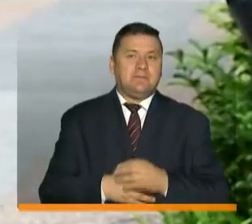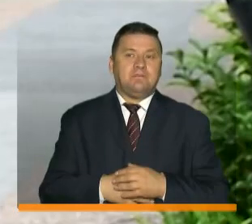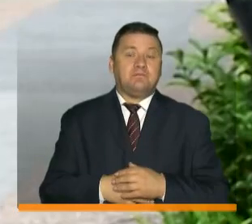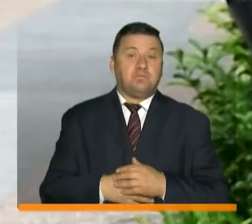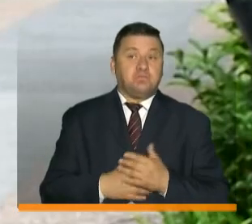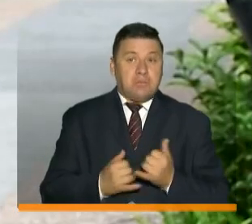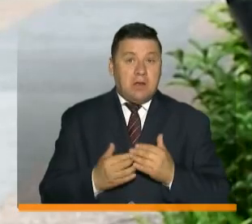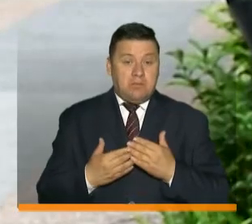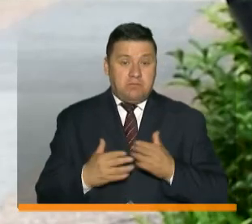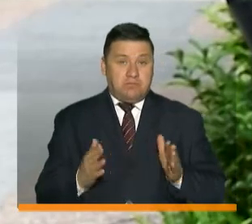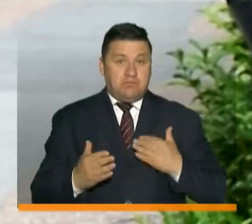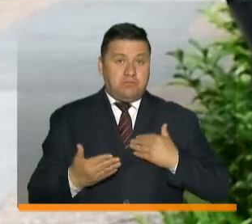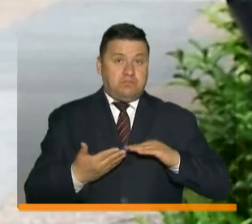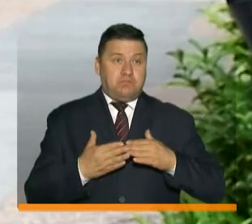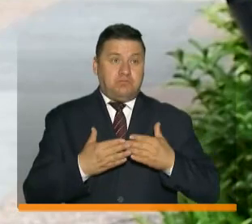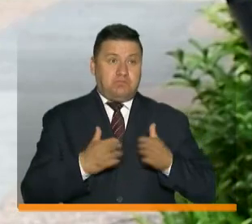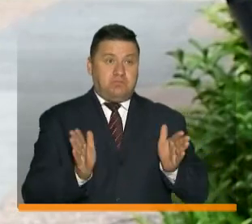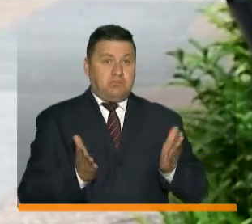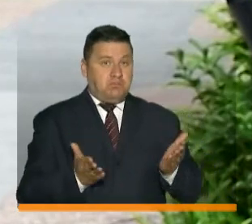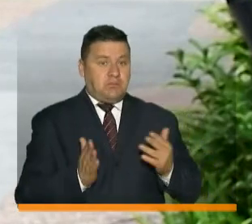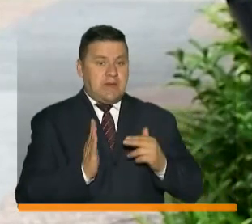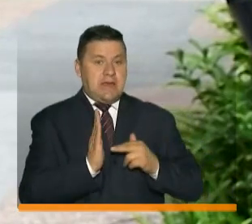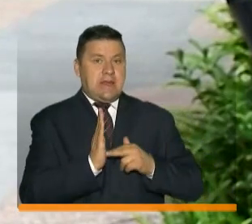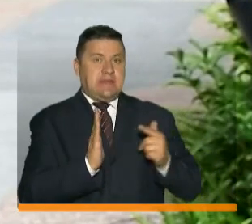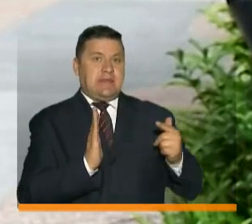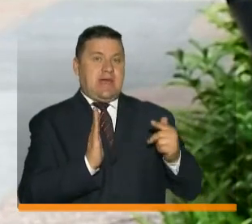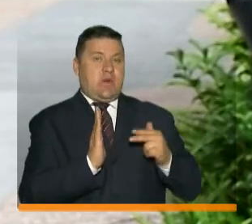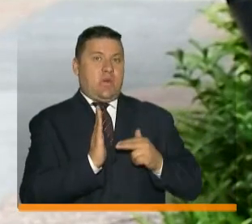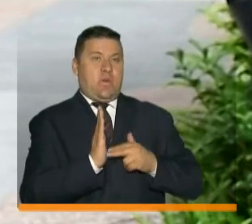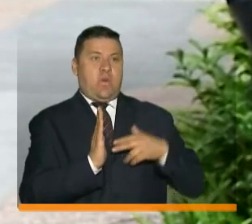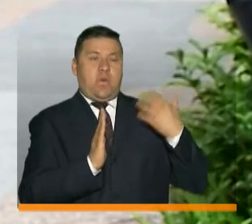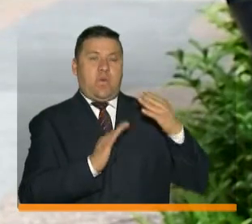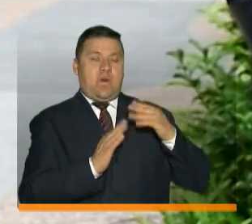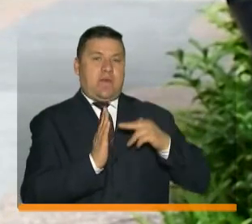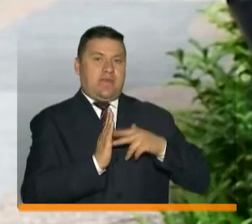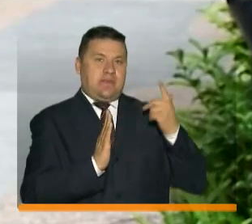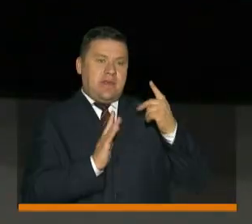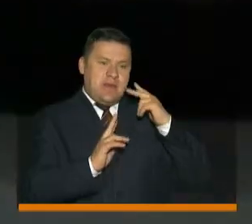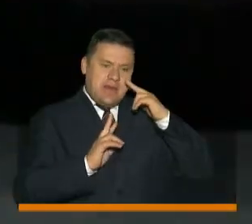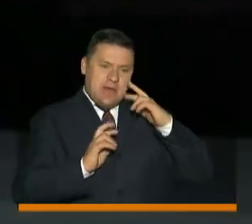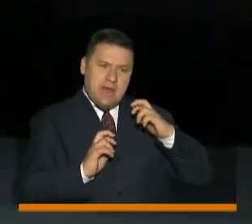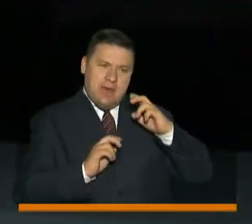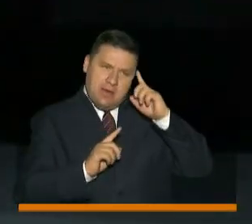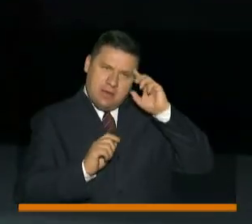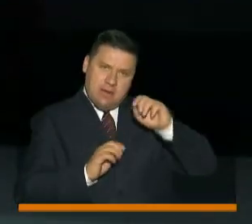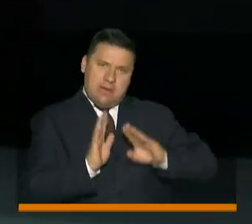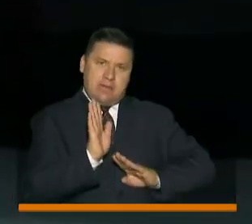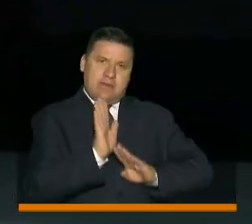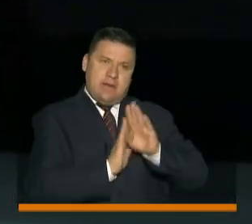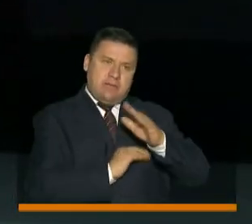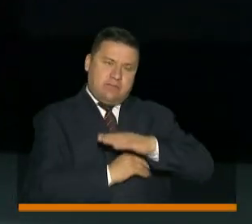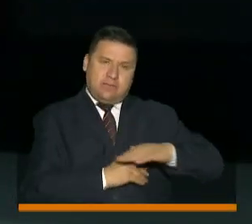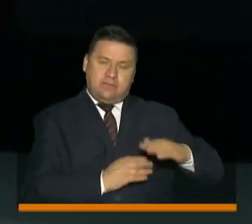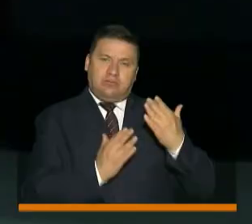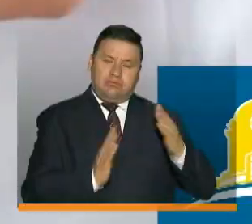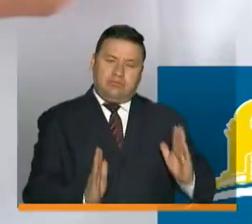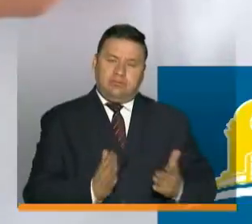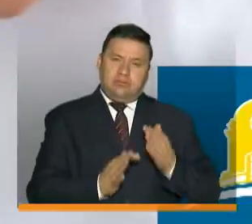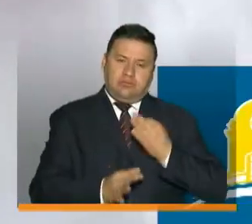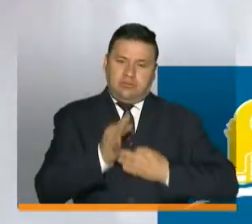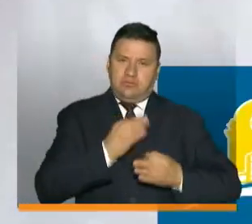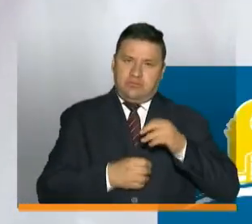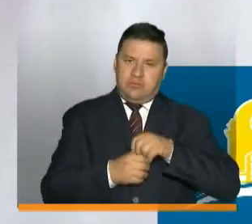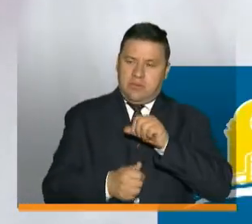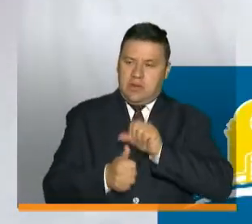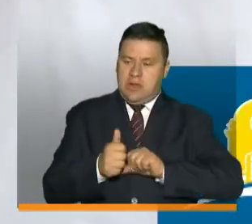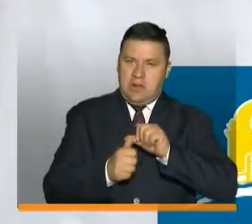a disposición de la comunidad tecnologías de última generación, la capacidad investigativa y el desarrollo para el bienestar y cuidado de